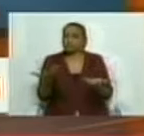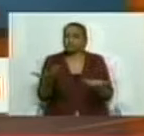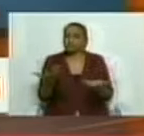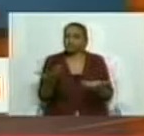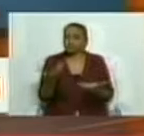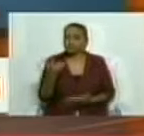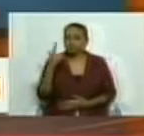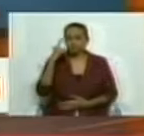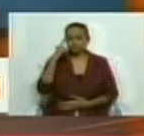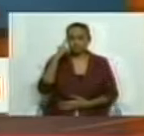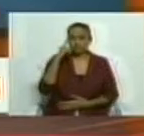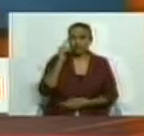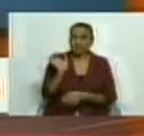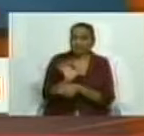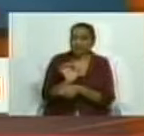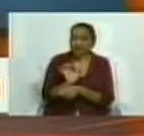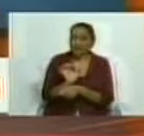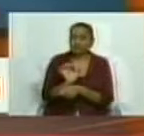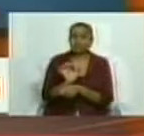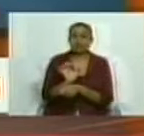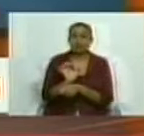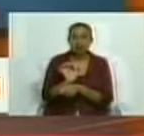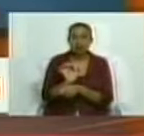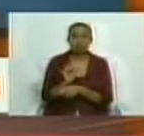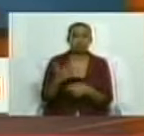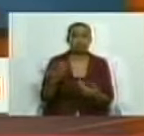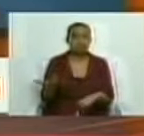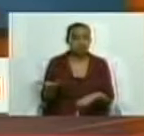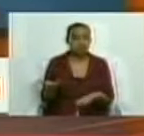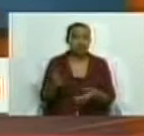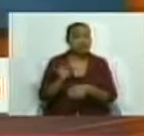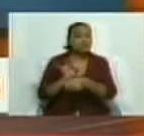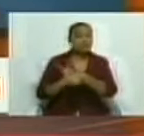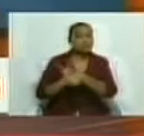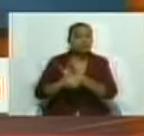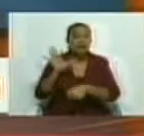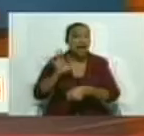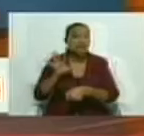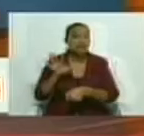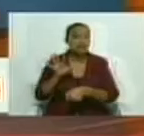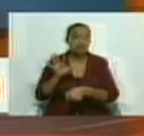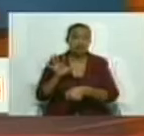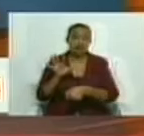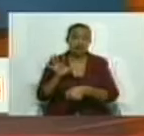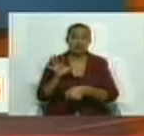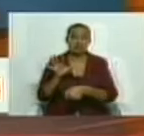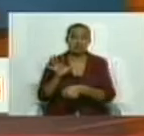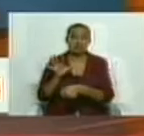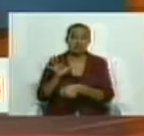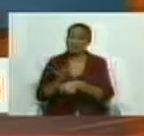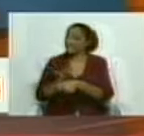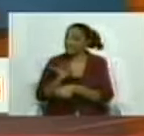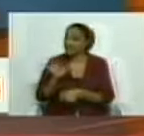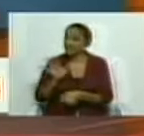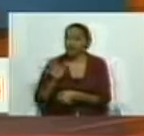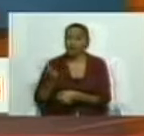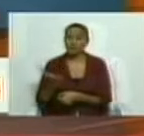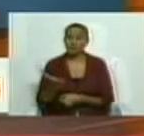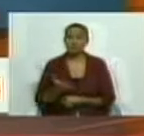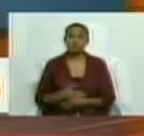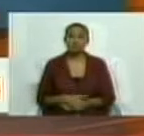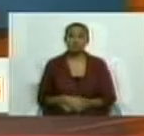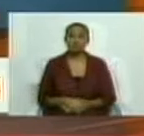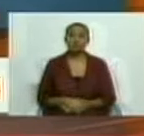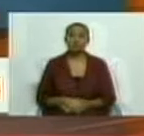darle en este caso concreto al gedo desmantelado en Venezuela el